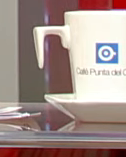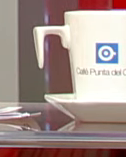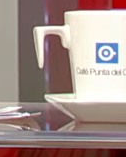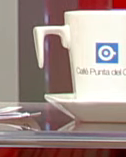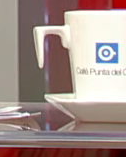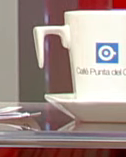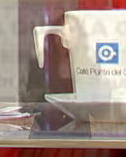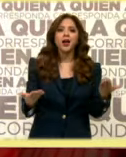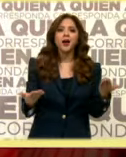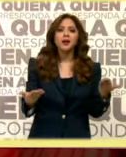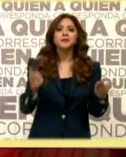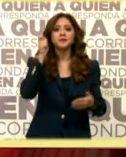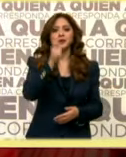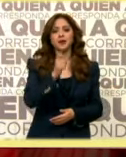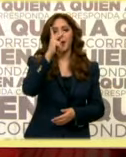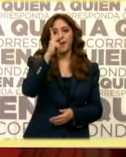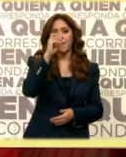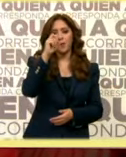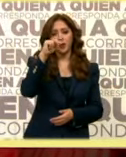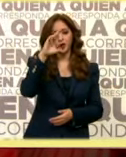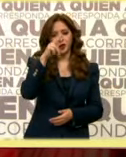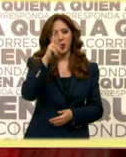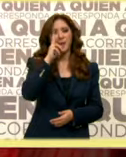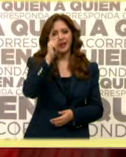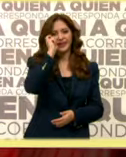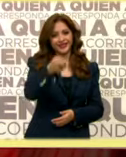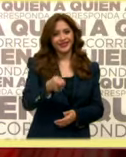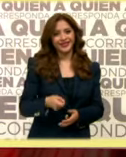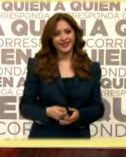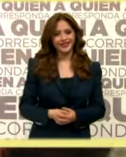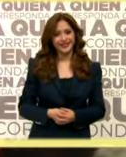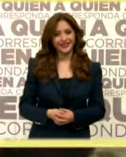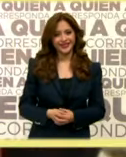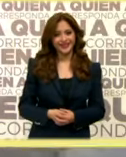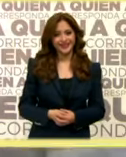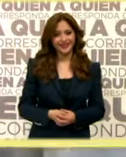sonrisas. Es de Poncho Vargas. Vea usted esto.